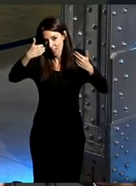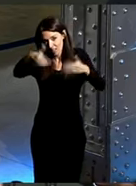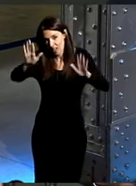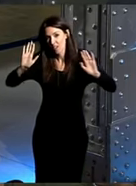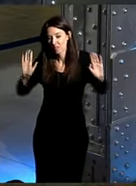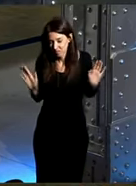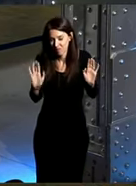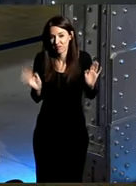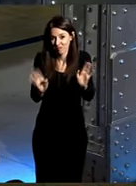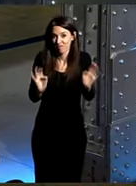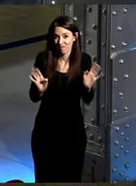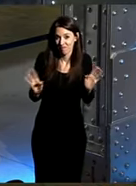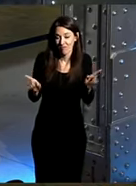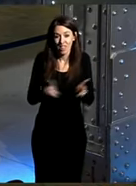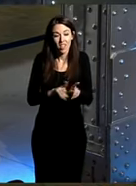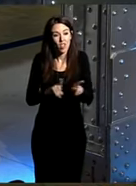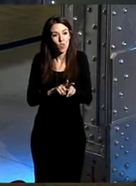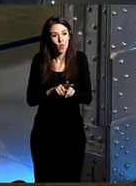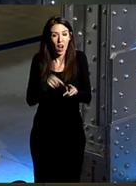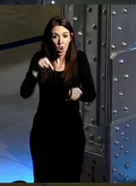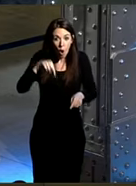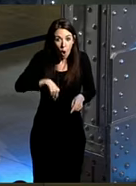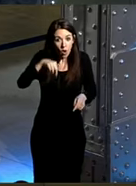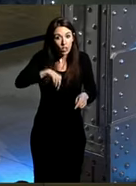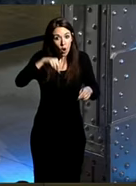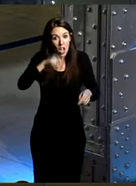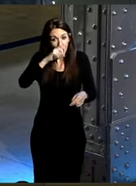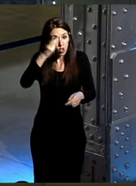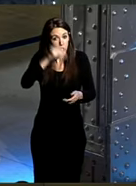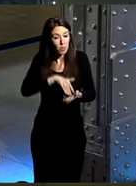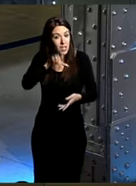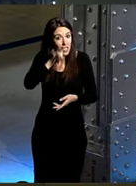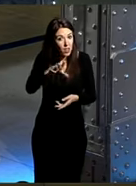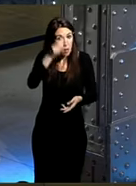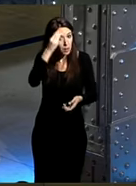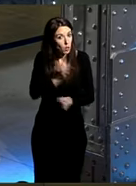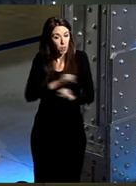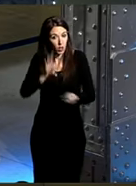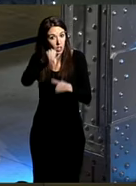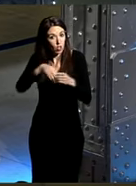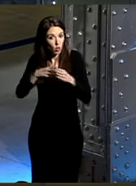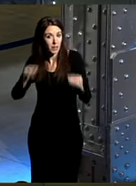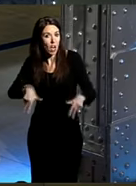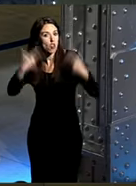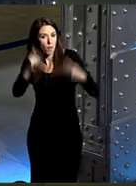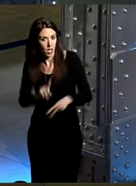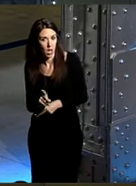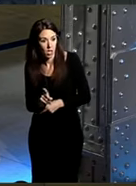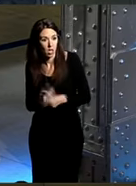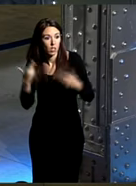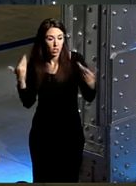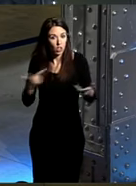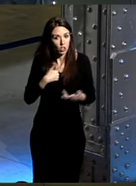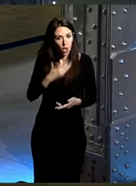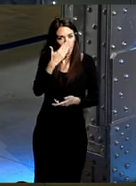ahí, ¿no? O sea, ¿cómo puede ser que esto ahora, hoy día, en el 2015, creo que no podría hacerlo, no me dejarían hacerlo, ¿no? Entonces